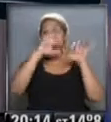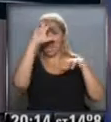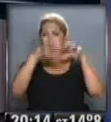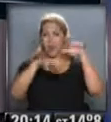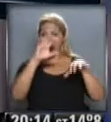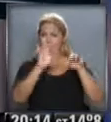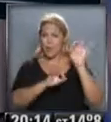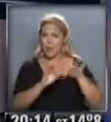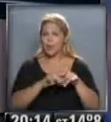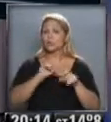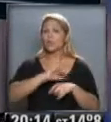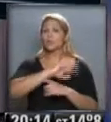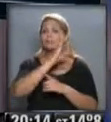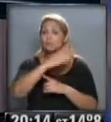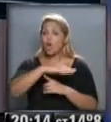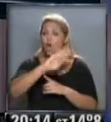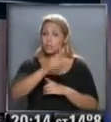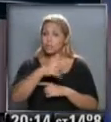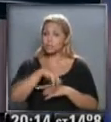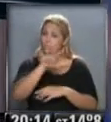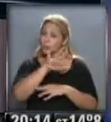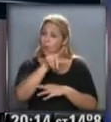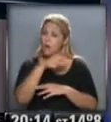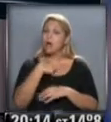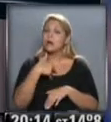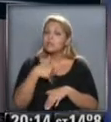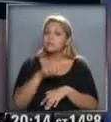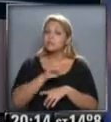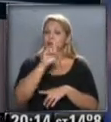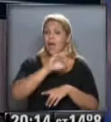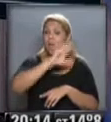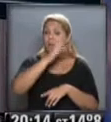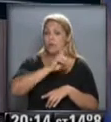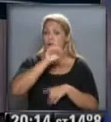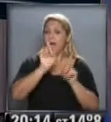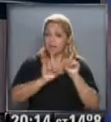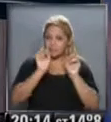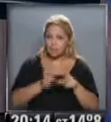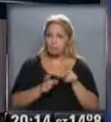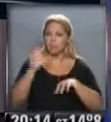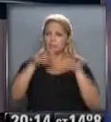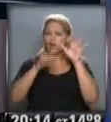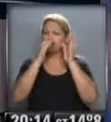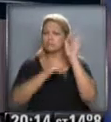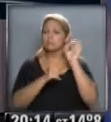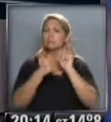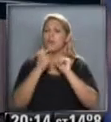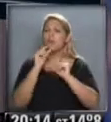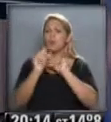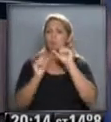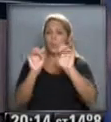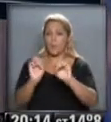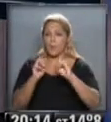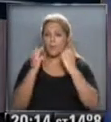cordillerana, todavía en la Patagonia Norte, en la región norte, en la cordillera, todavía en la alta montaña, algunas nevadas en forma aislada, pero ya con tendencia a